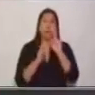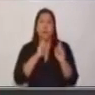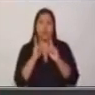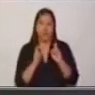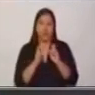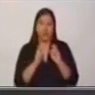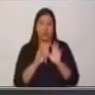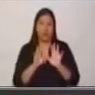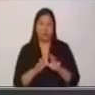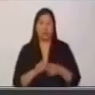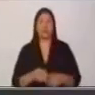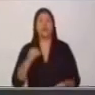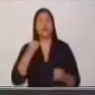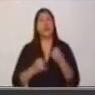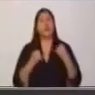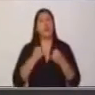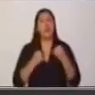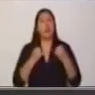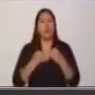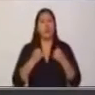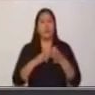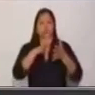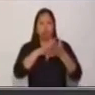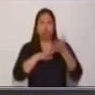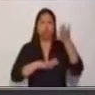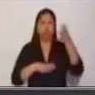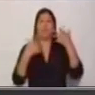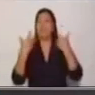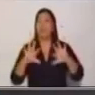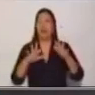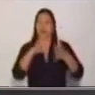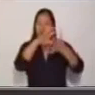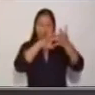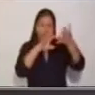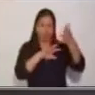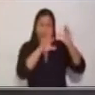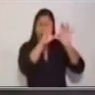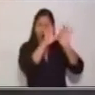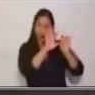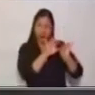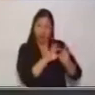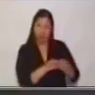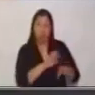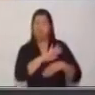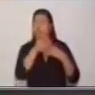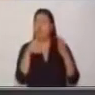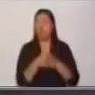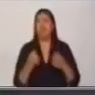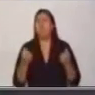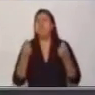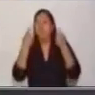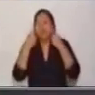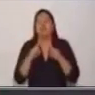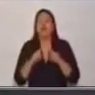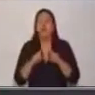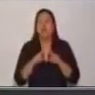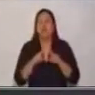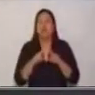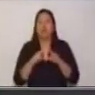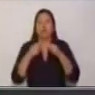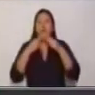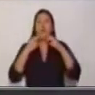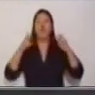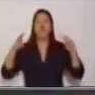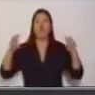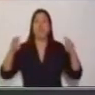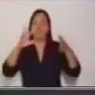último tenemos el cuerpo de la noticia, que es el desarrollo de los sucesos. Recuerda que también acá podemos